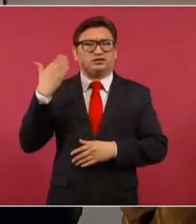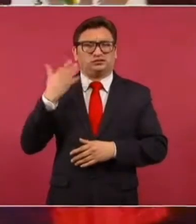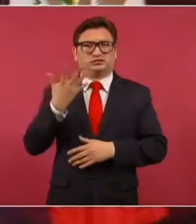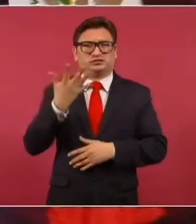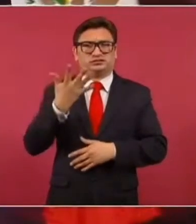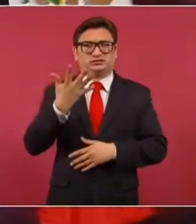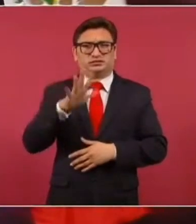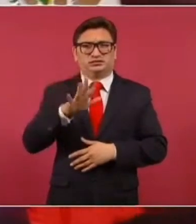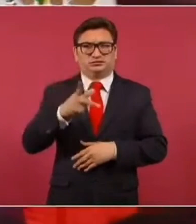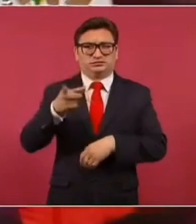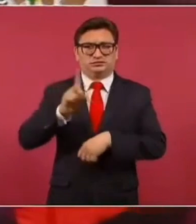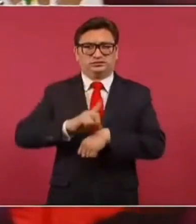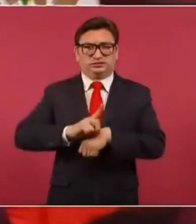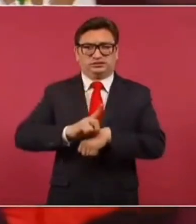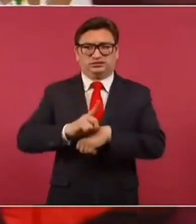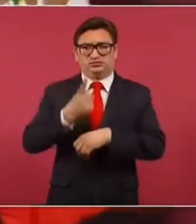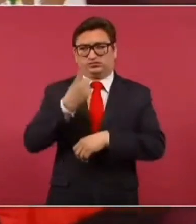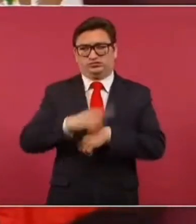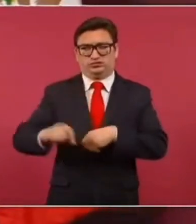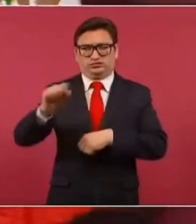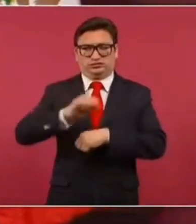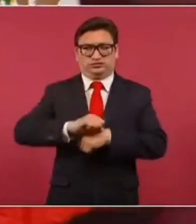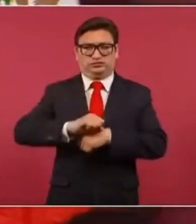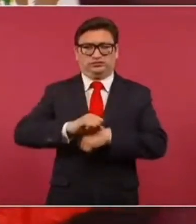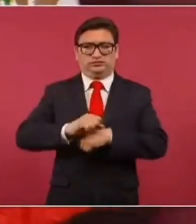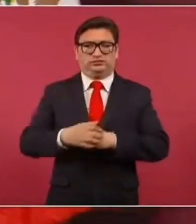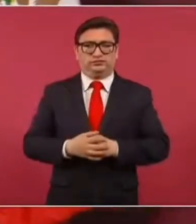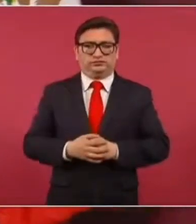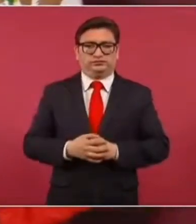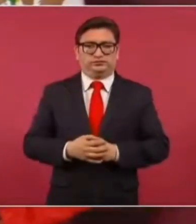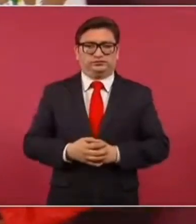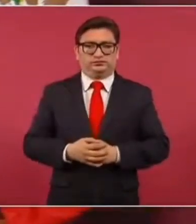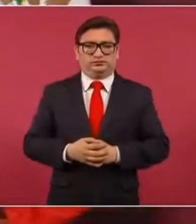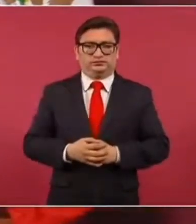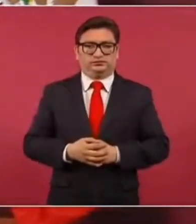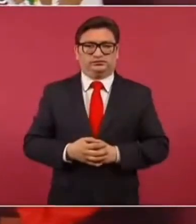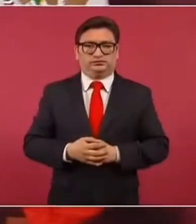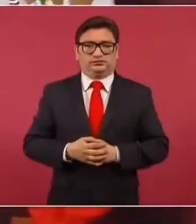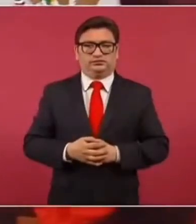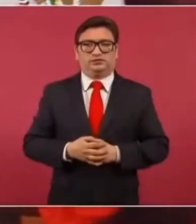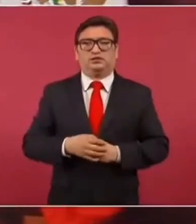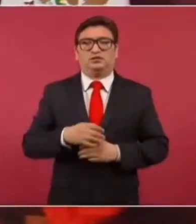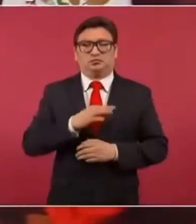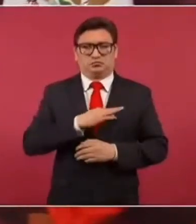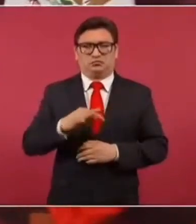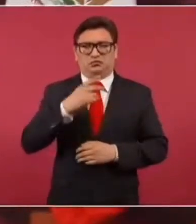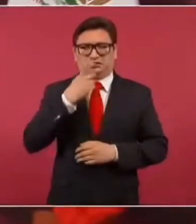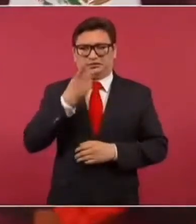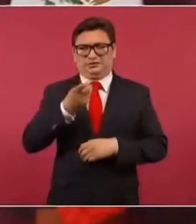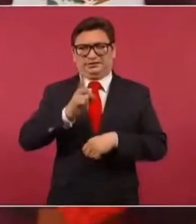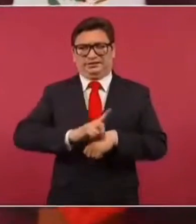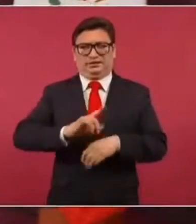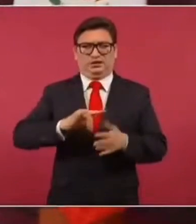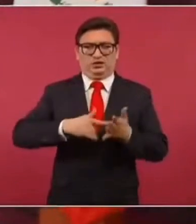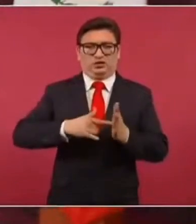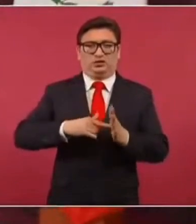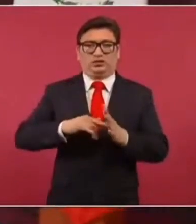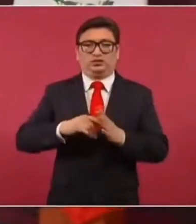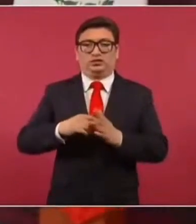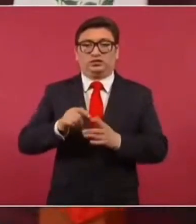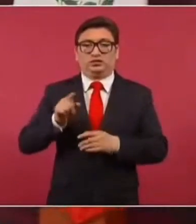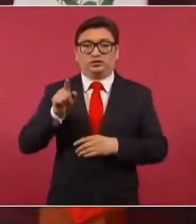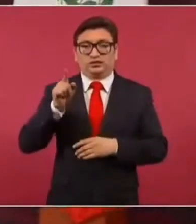días, una semana, ya les puedo dar el día y la hora, me reuní con el